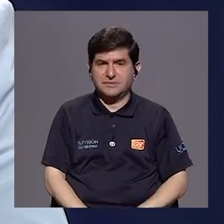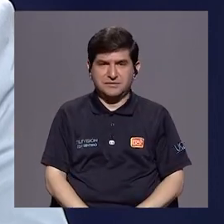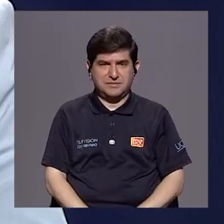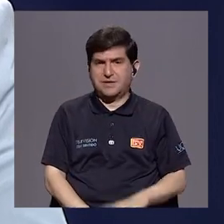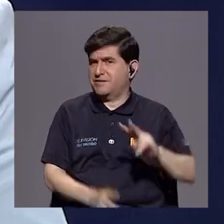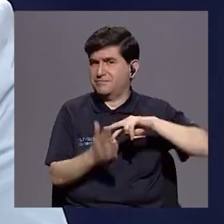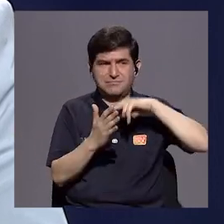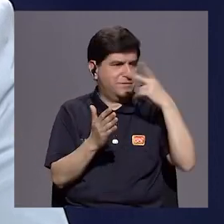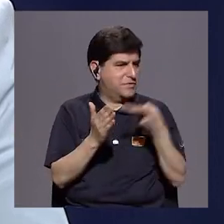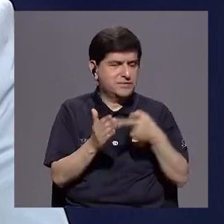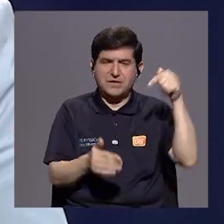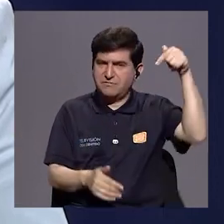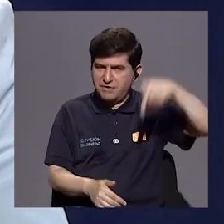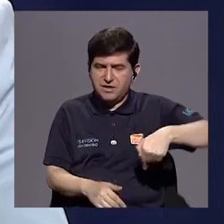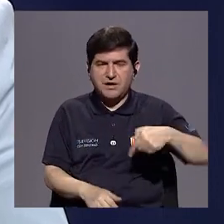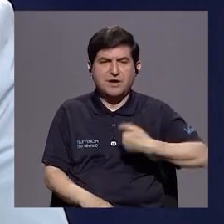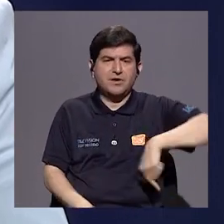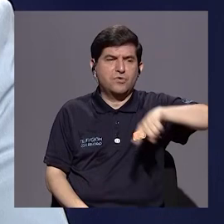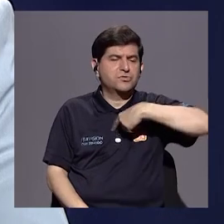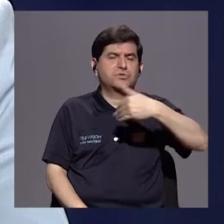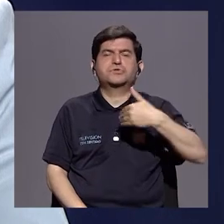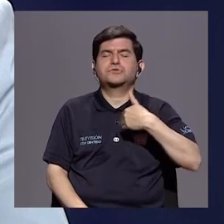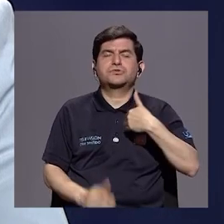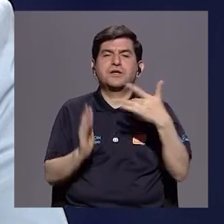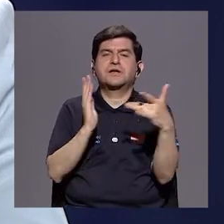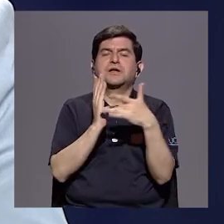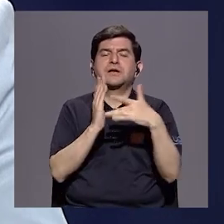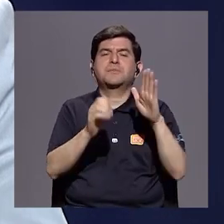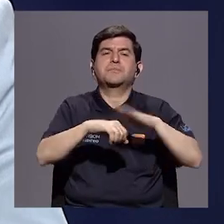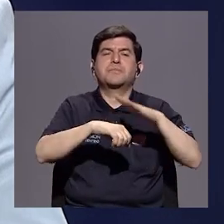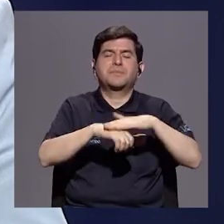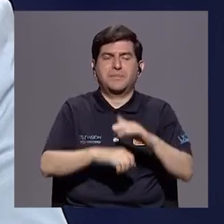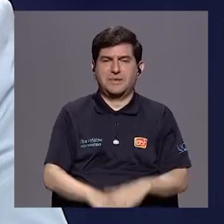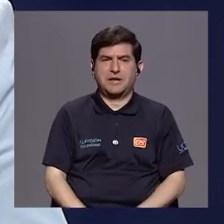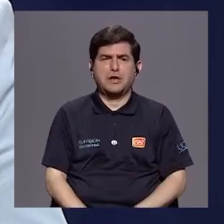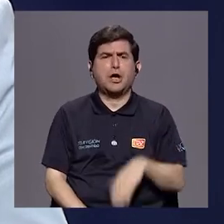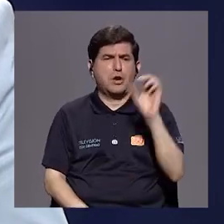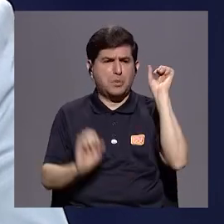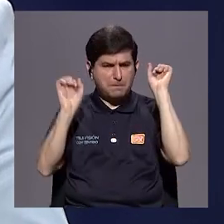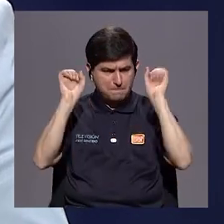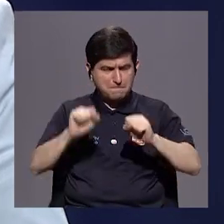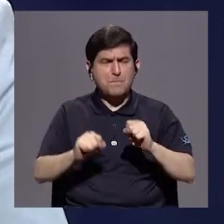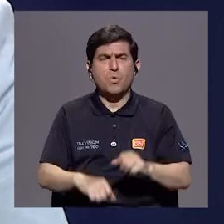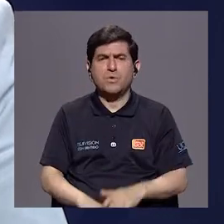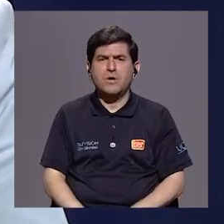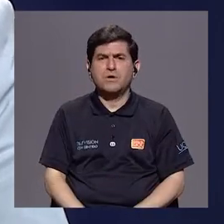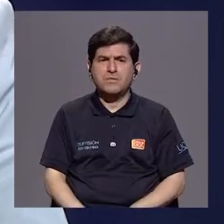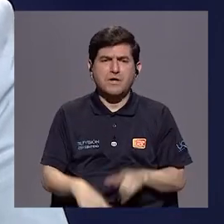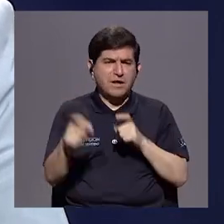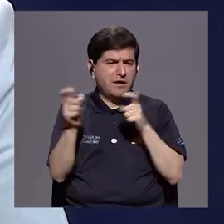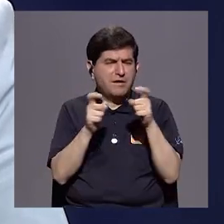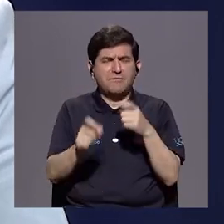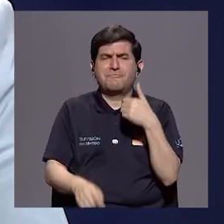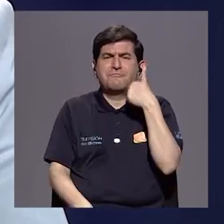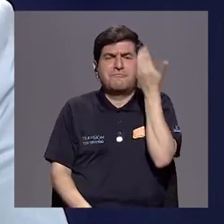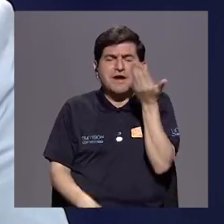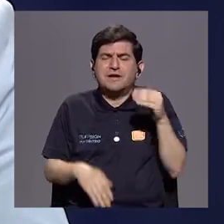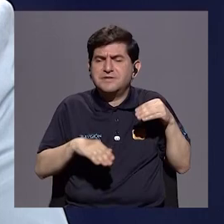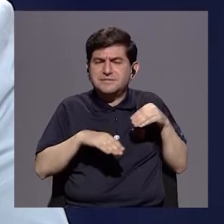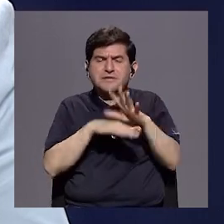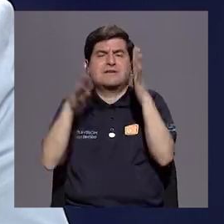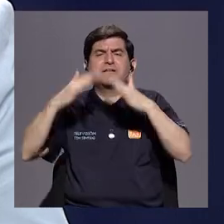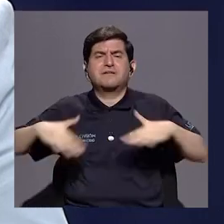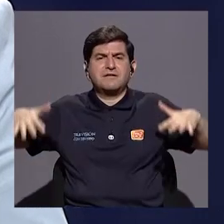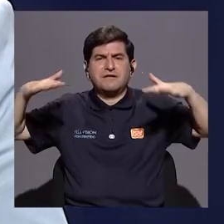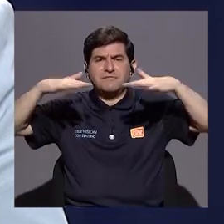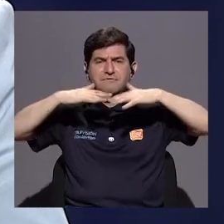no es que hoy por hoy podríamos tener tecnologías que nos permitan manejar muchísimo más fácilmente los